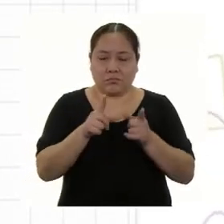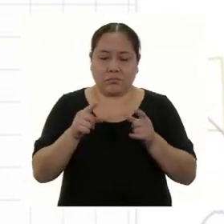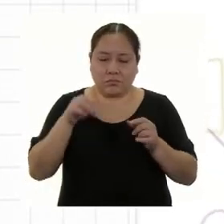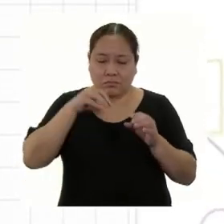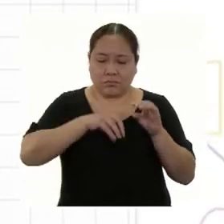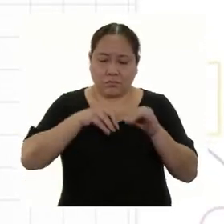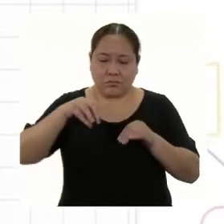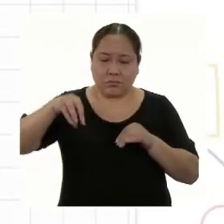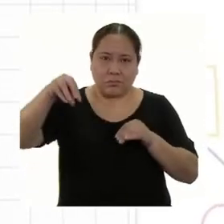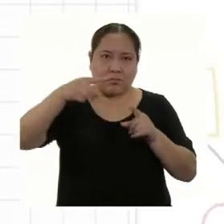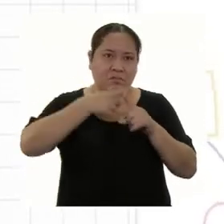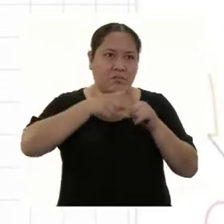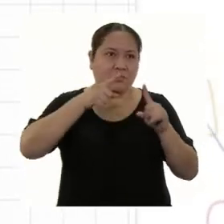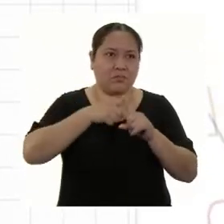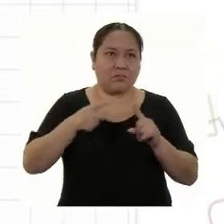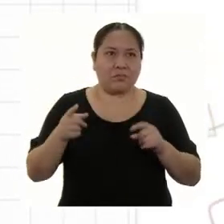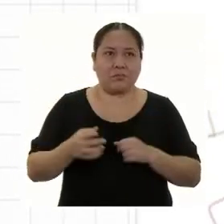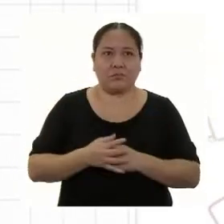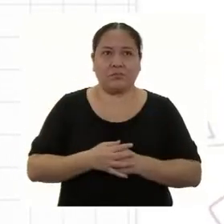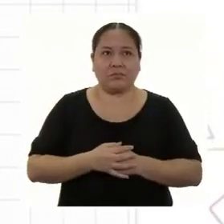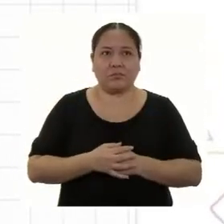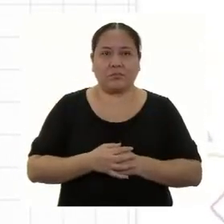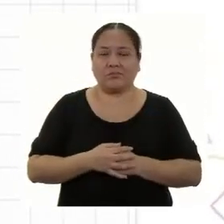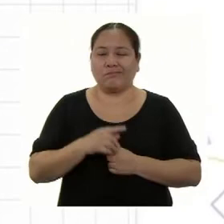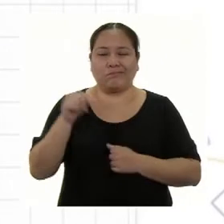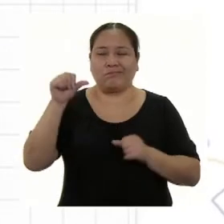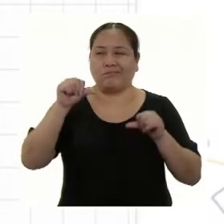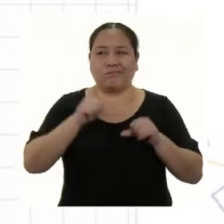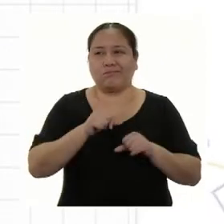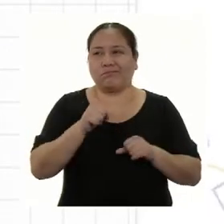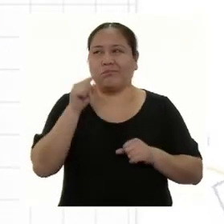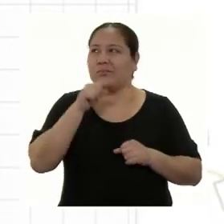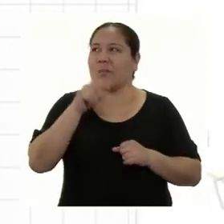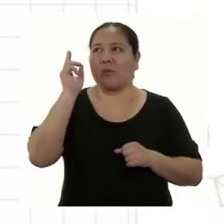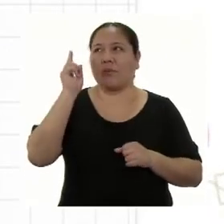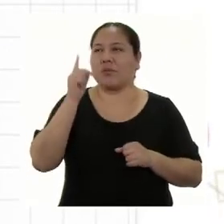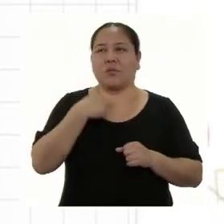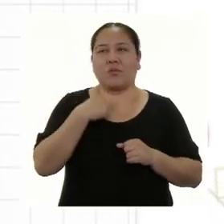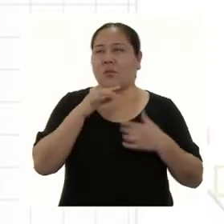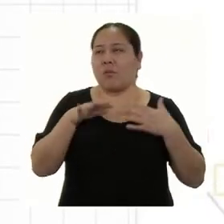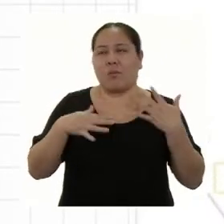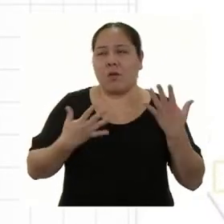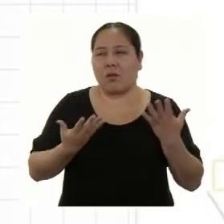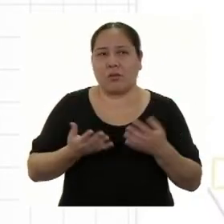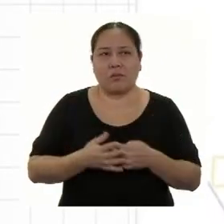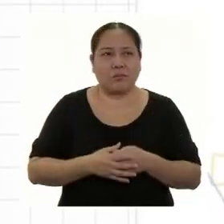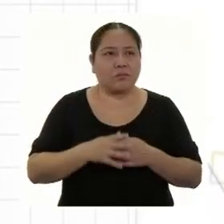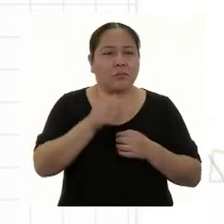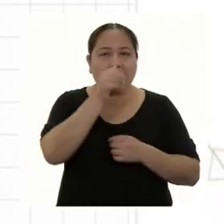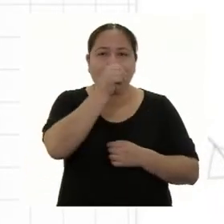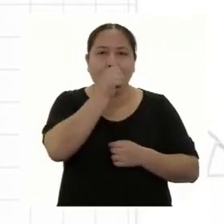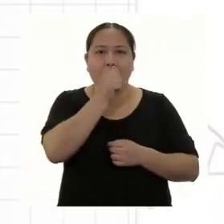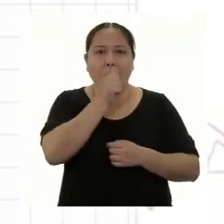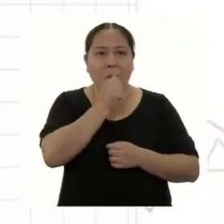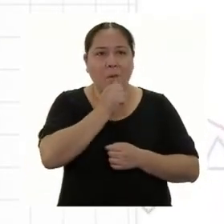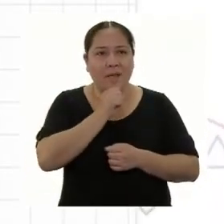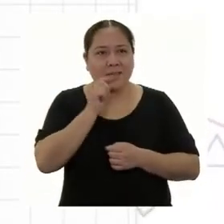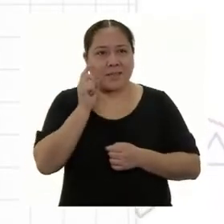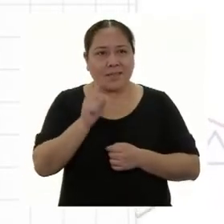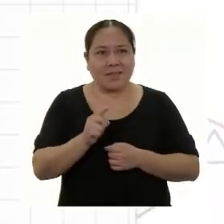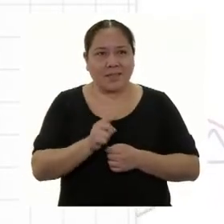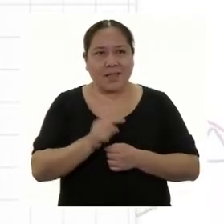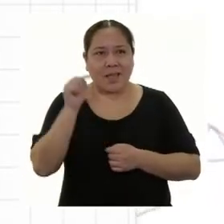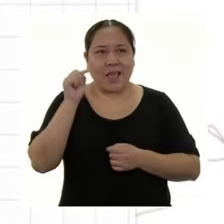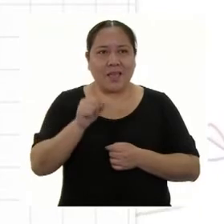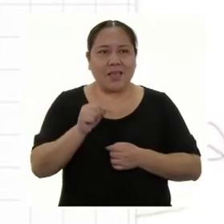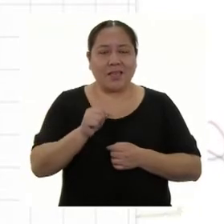generados son totalmente diferentes. La fregamos. Profesor, ya fue mi sembrío. Paciencia, allí hay otra recta